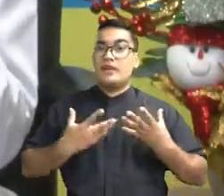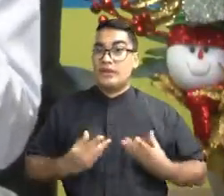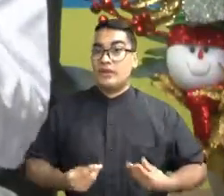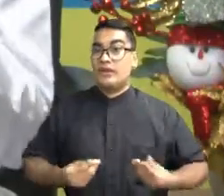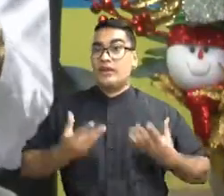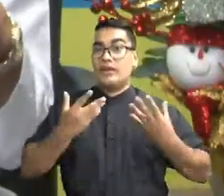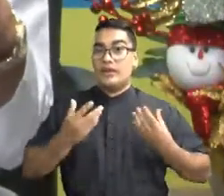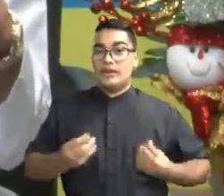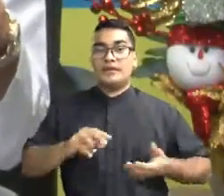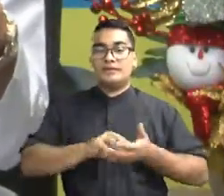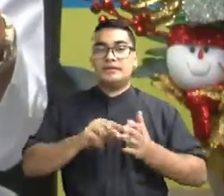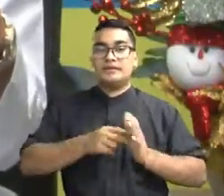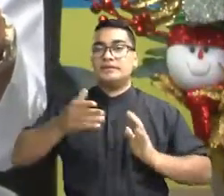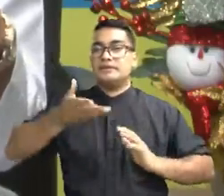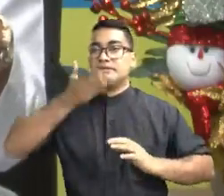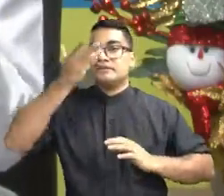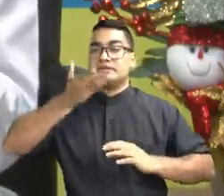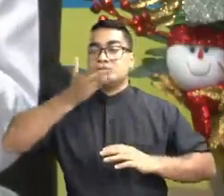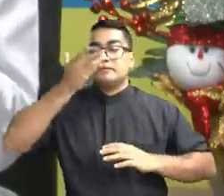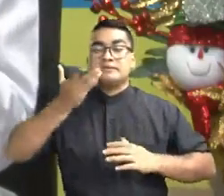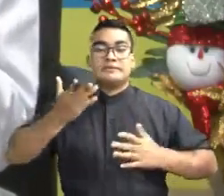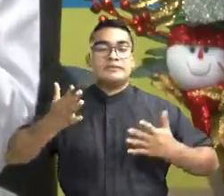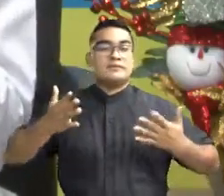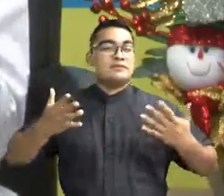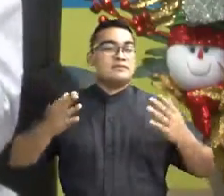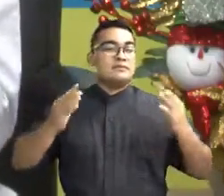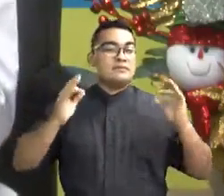la entrada de aire al pulmón, ¿verdad? Porque como